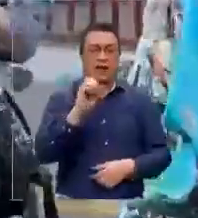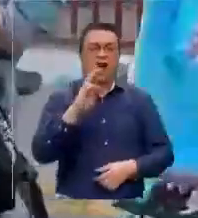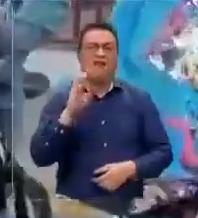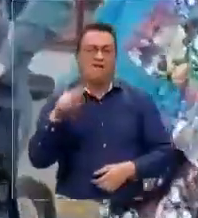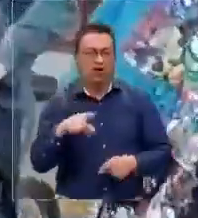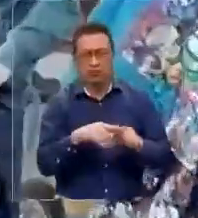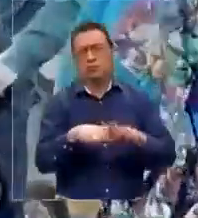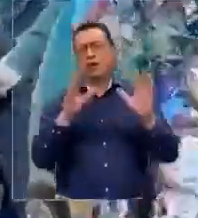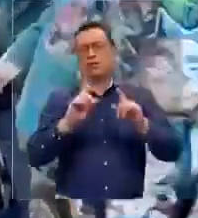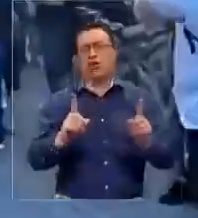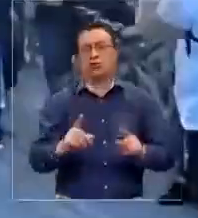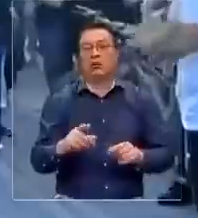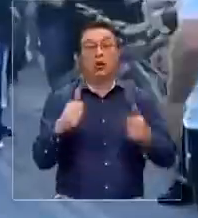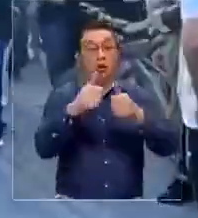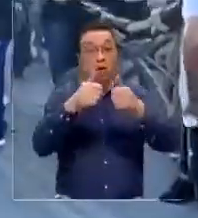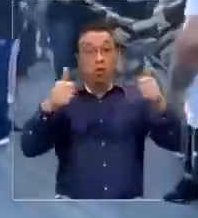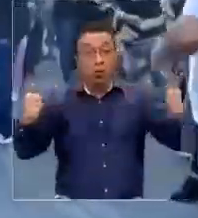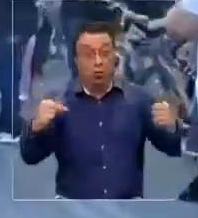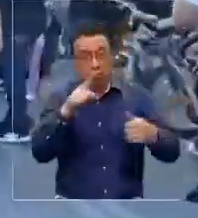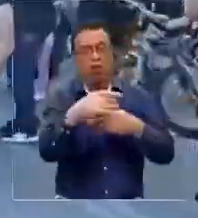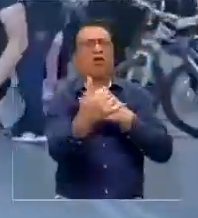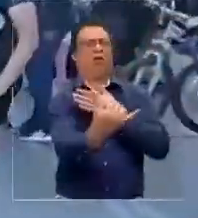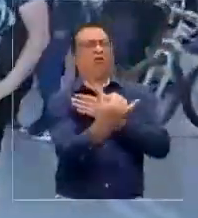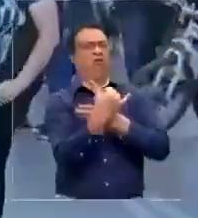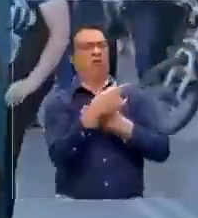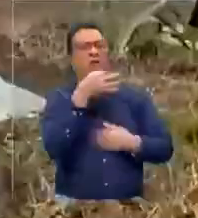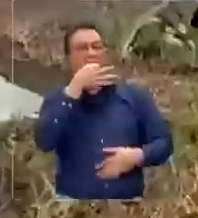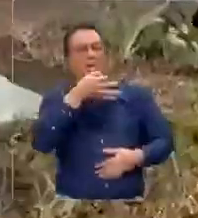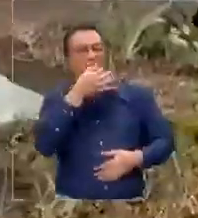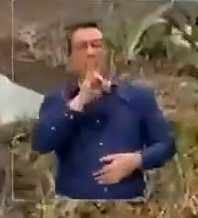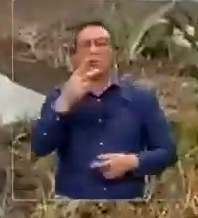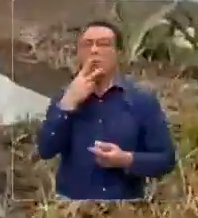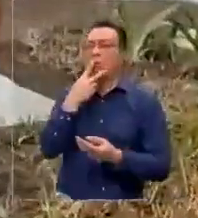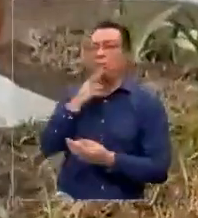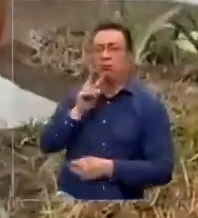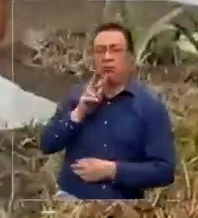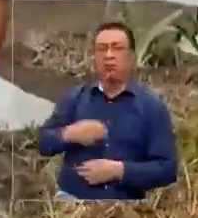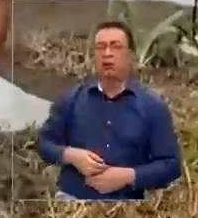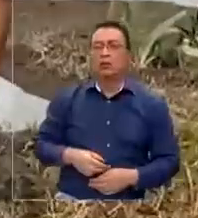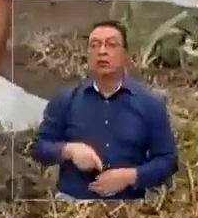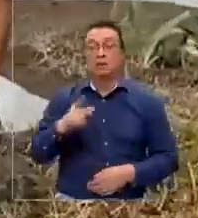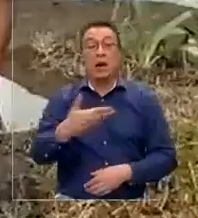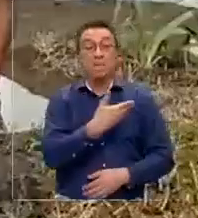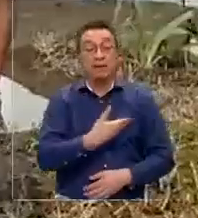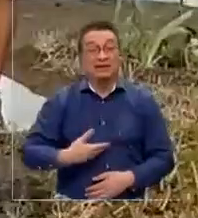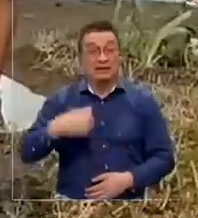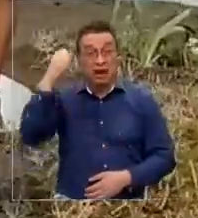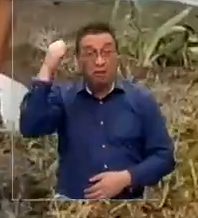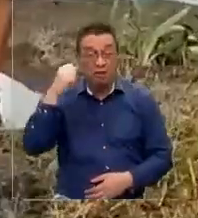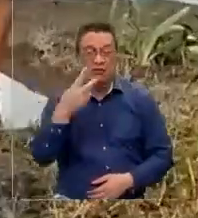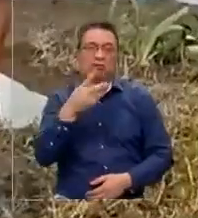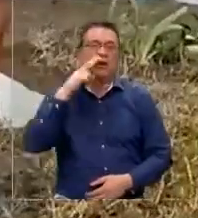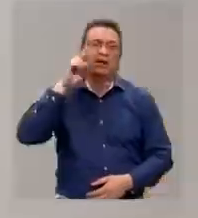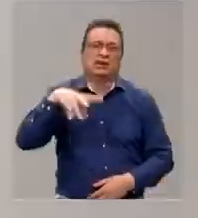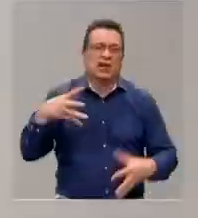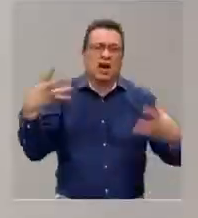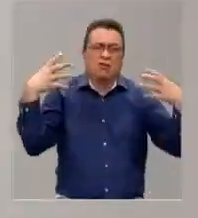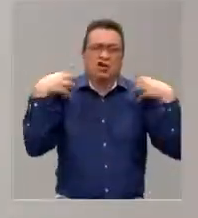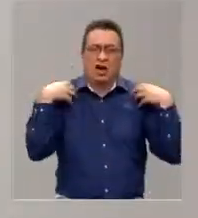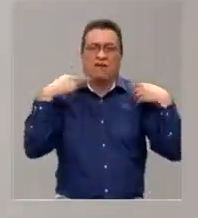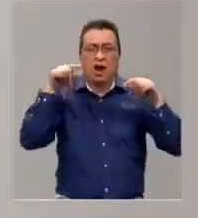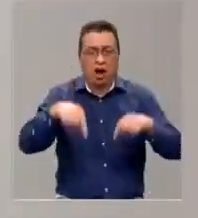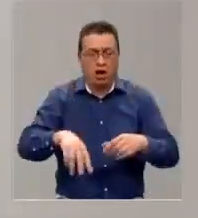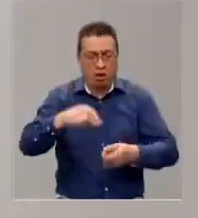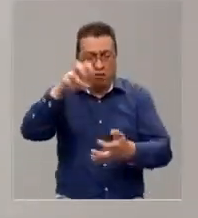Los parlamentarios dicen sentirse engañados. Bueno, lo que hace el presidente Piñera es una irresponsabilidad. Intentar